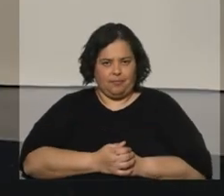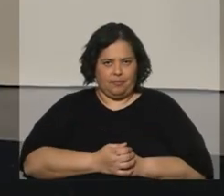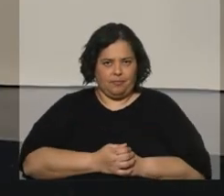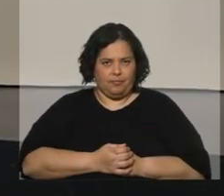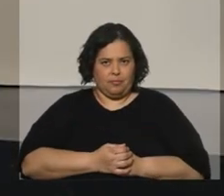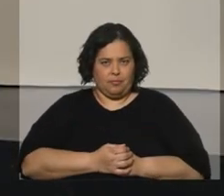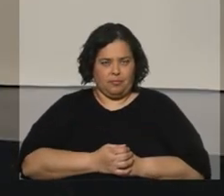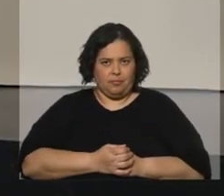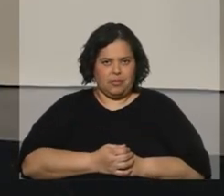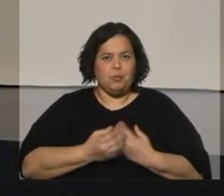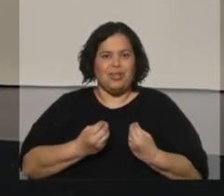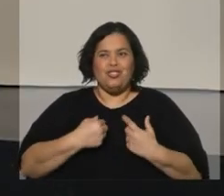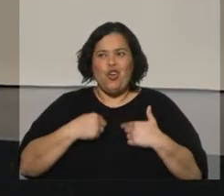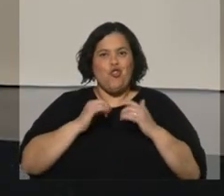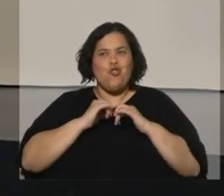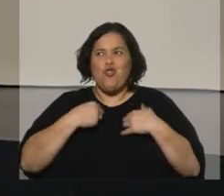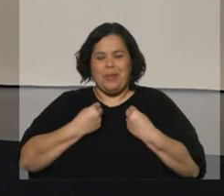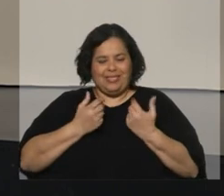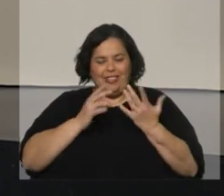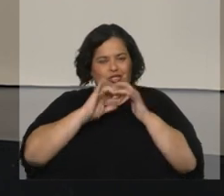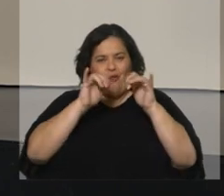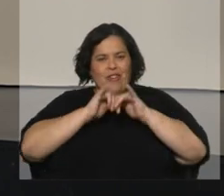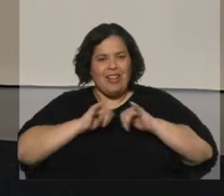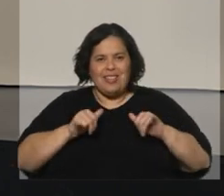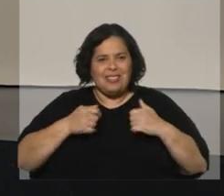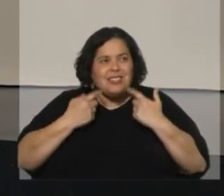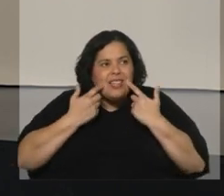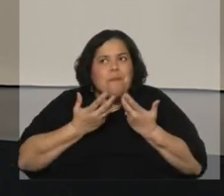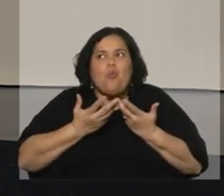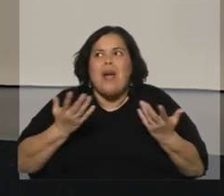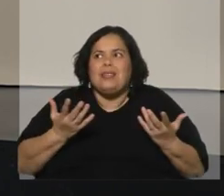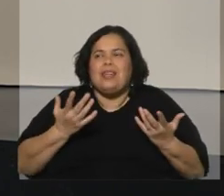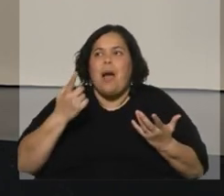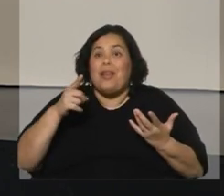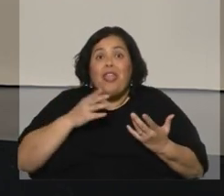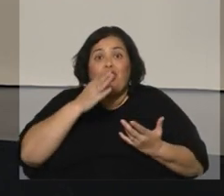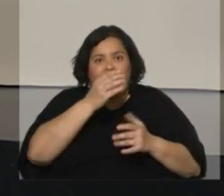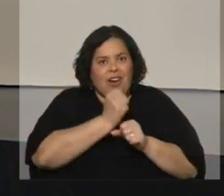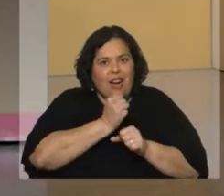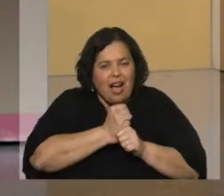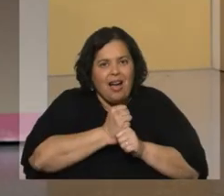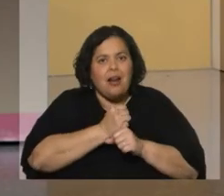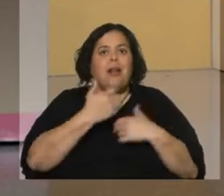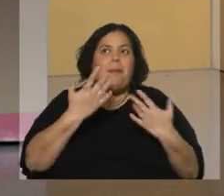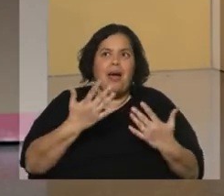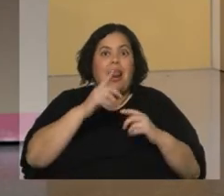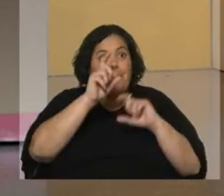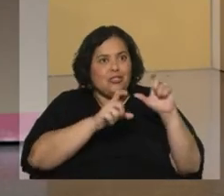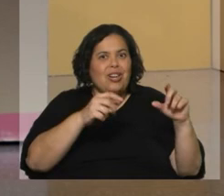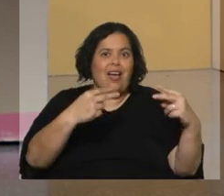la infelicidad recorre Tu camino y recorre tu vida y tenés que hacer reír Qué pasa bueno